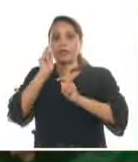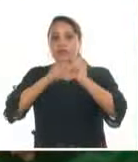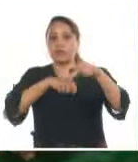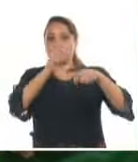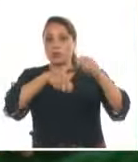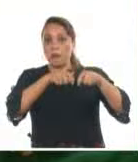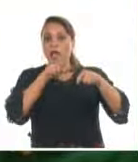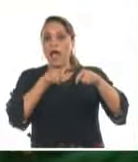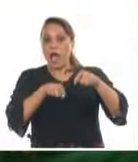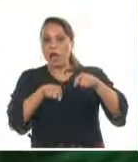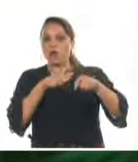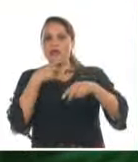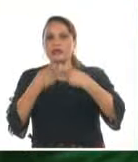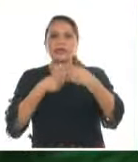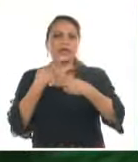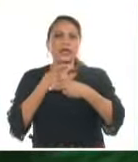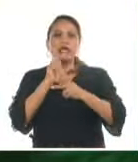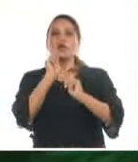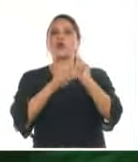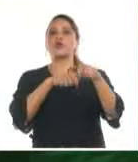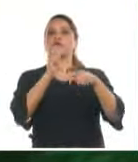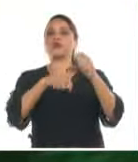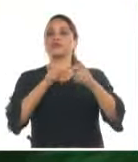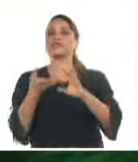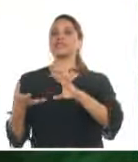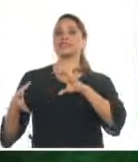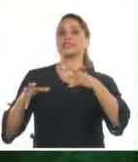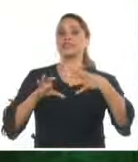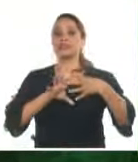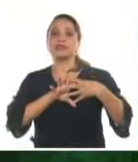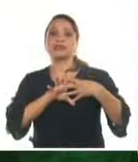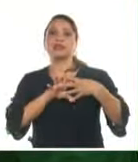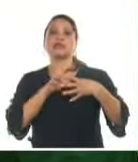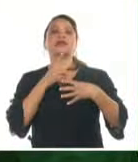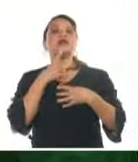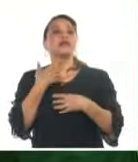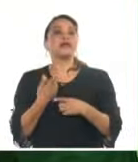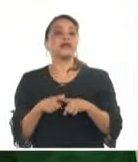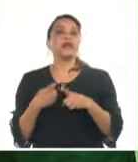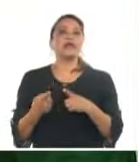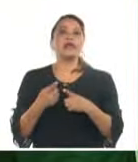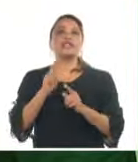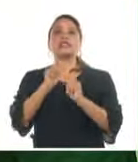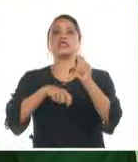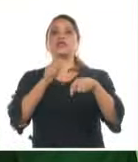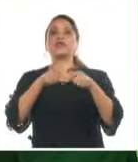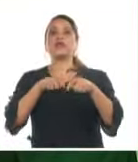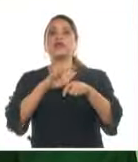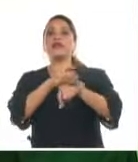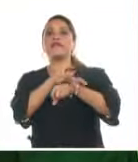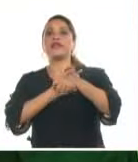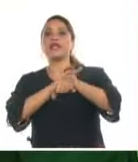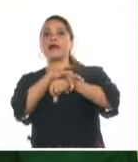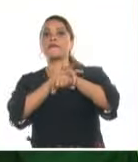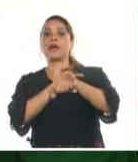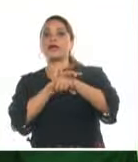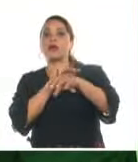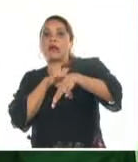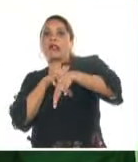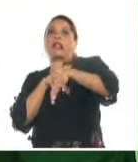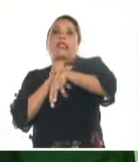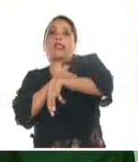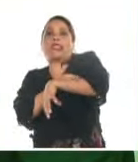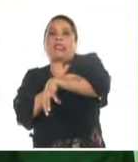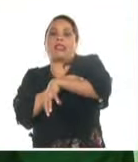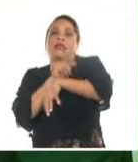se está realizando una compleja intervención quirúrgica sobre la cirugía de la mano tetrapléjica, pacientes que no